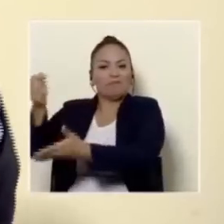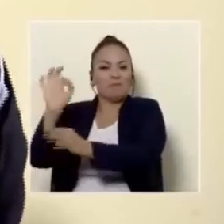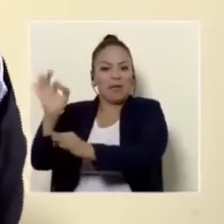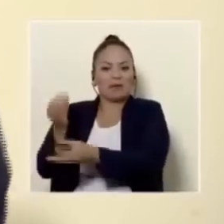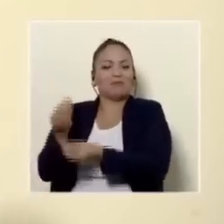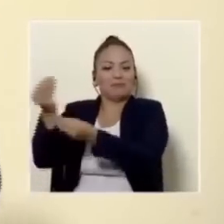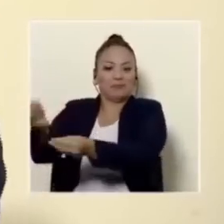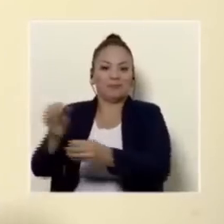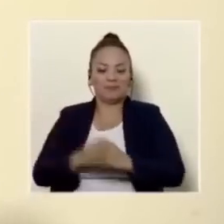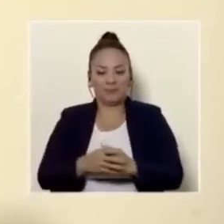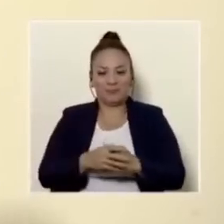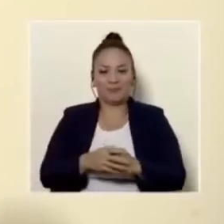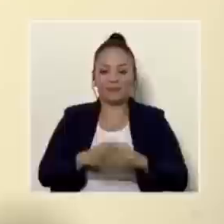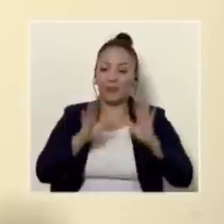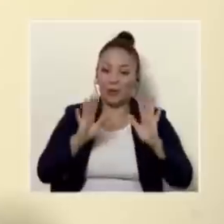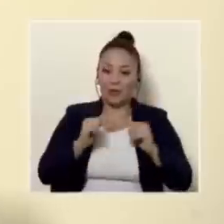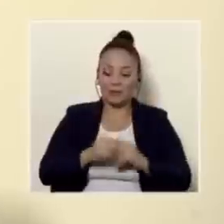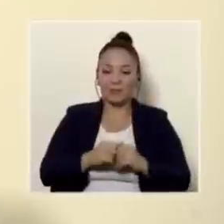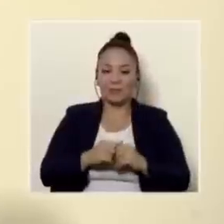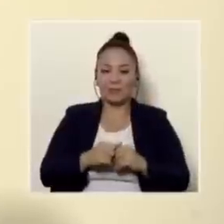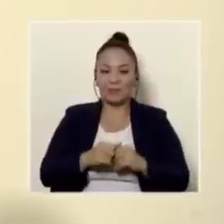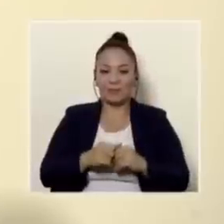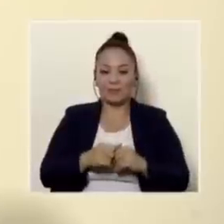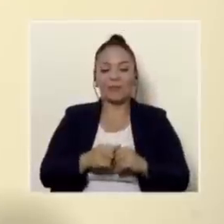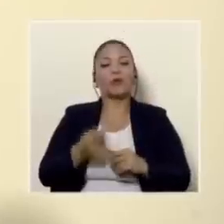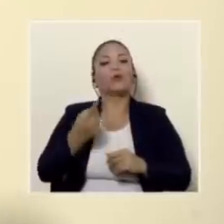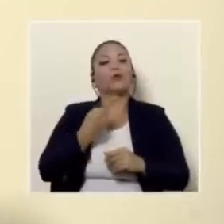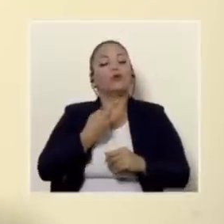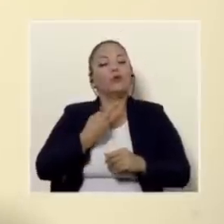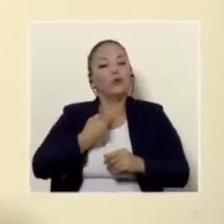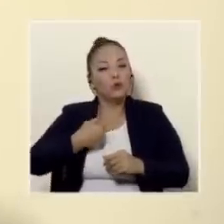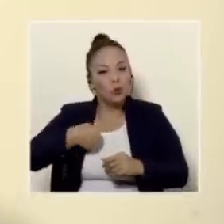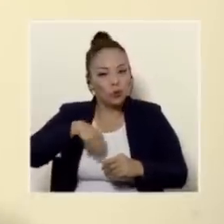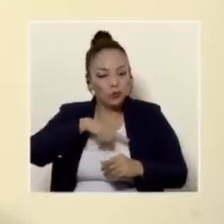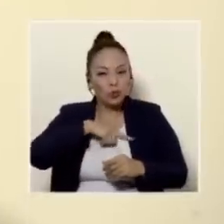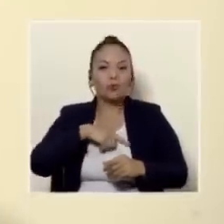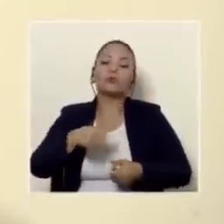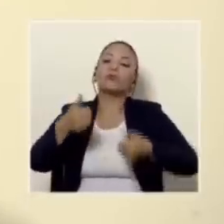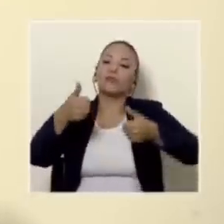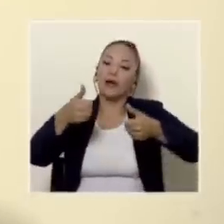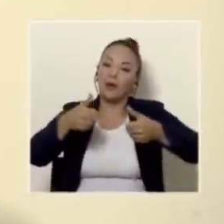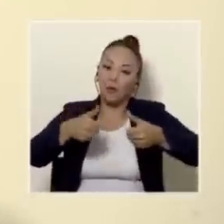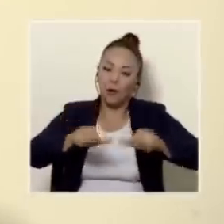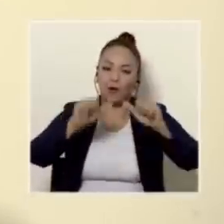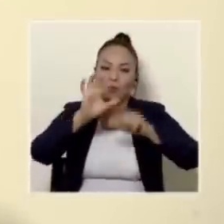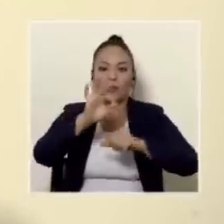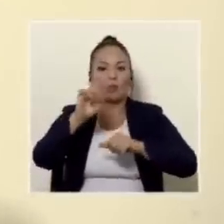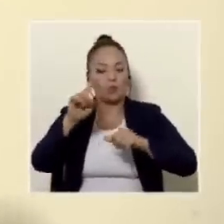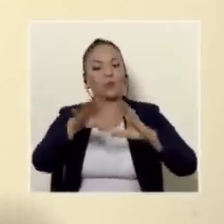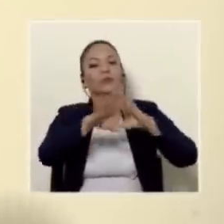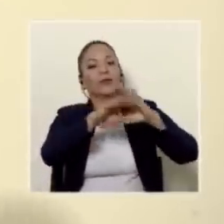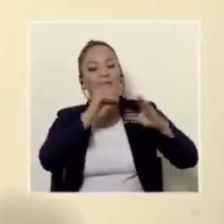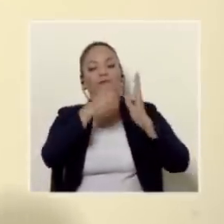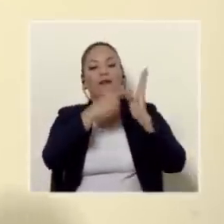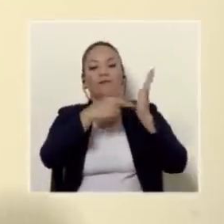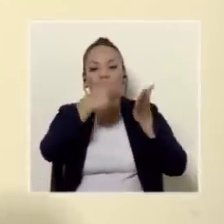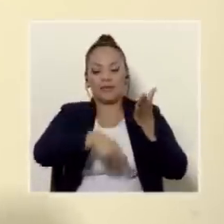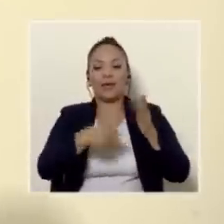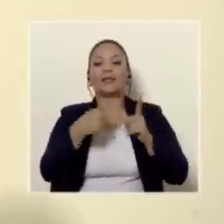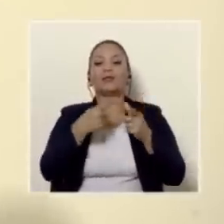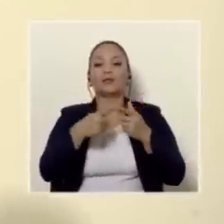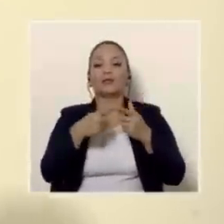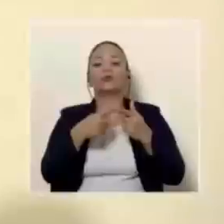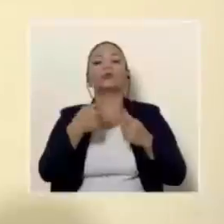Nosotros estamos tan de acuerdo con sacar el 911 de la regla fiscal que hace unas semanas